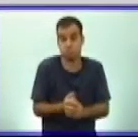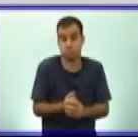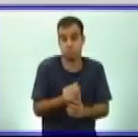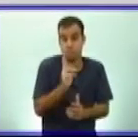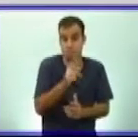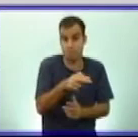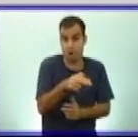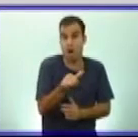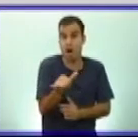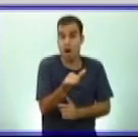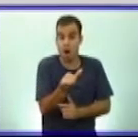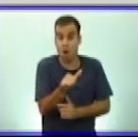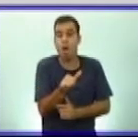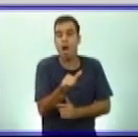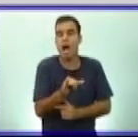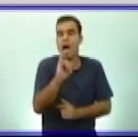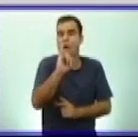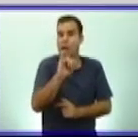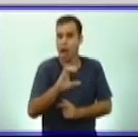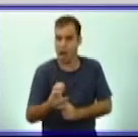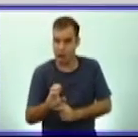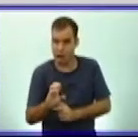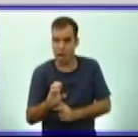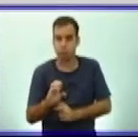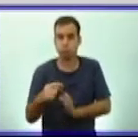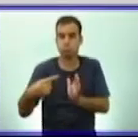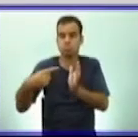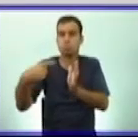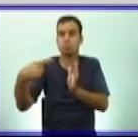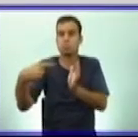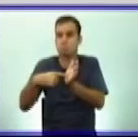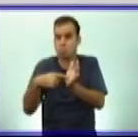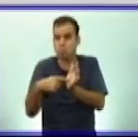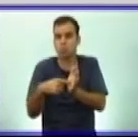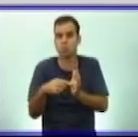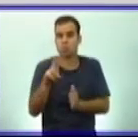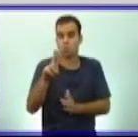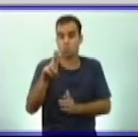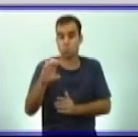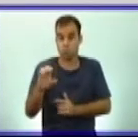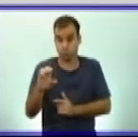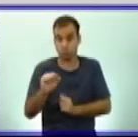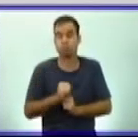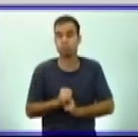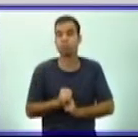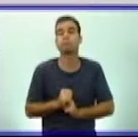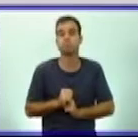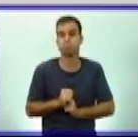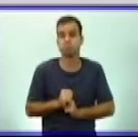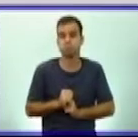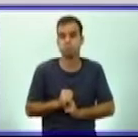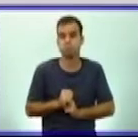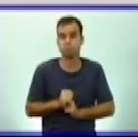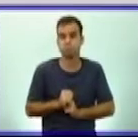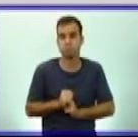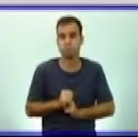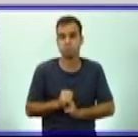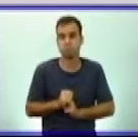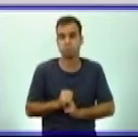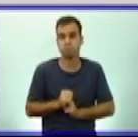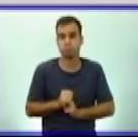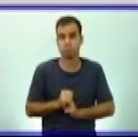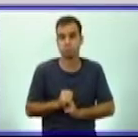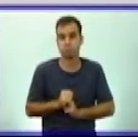de la tensión efectiva y el valor de la tensión, de los valores efectivos, tanto de corriente y